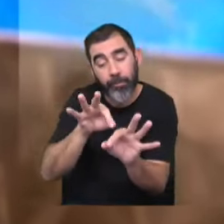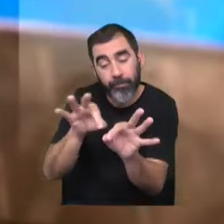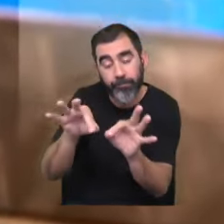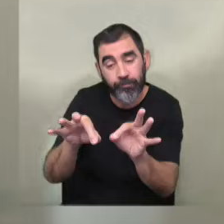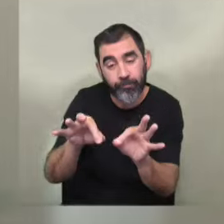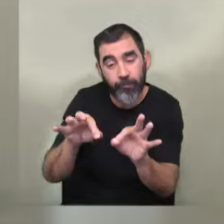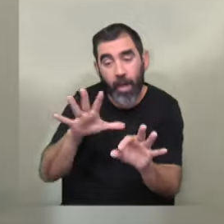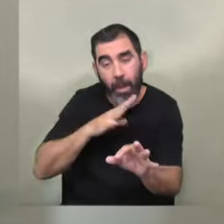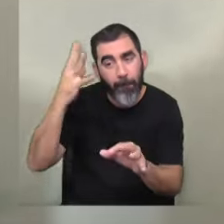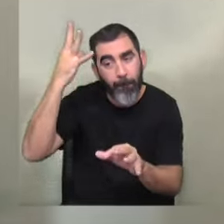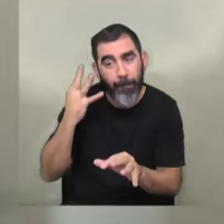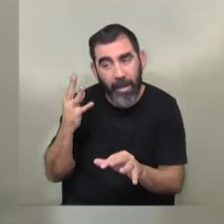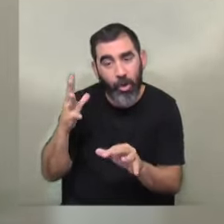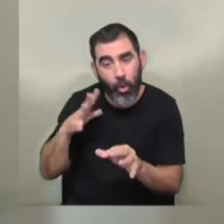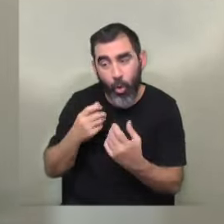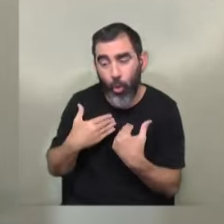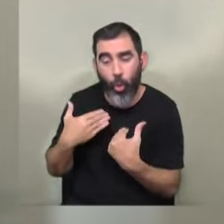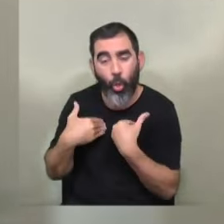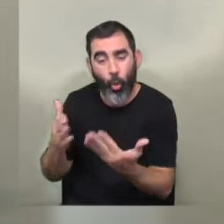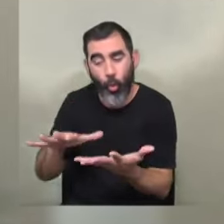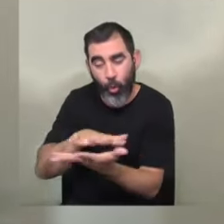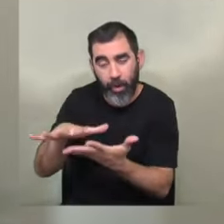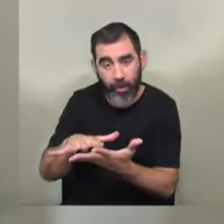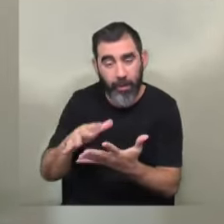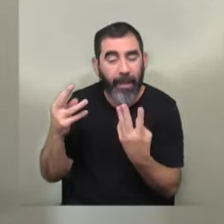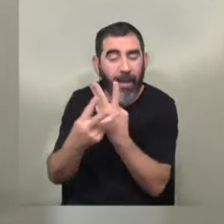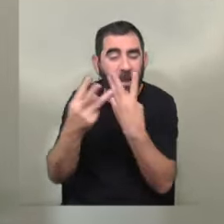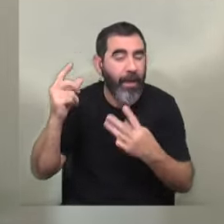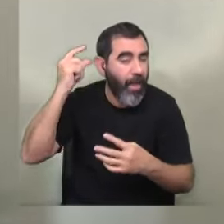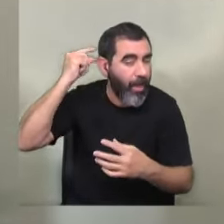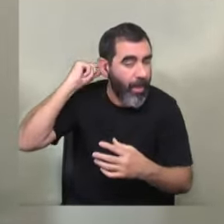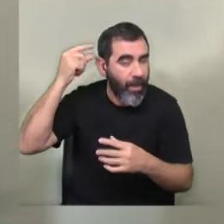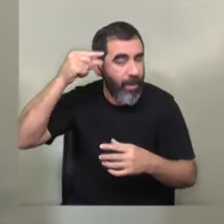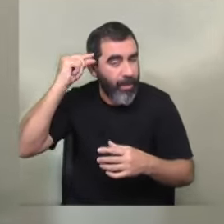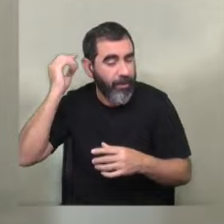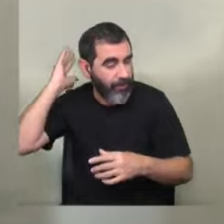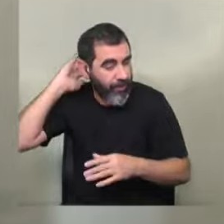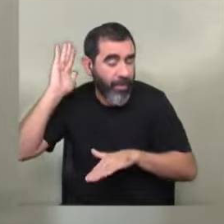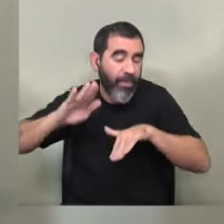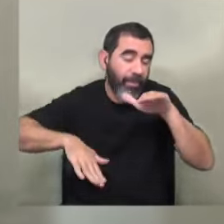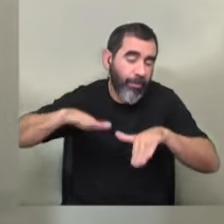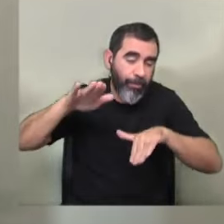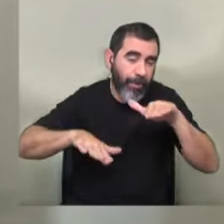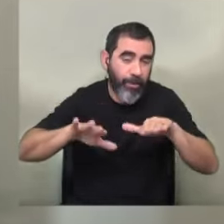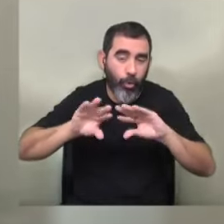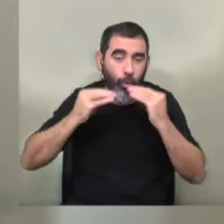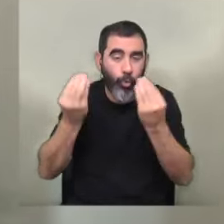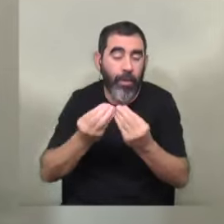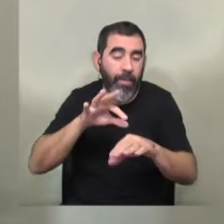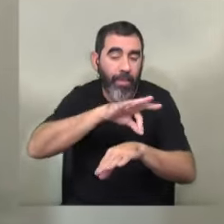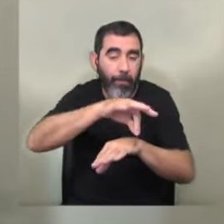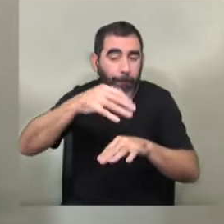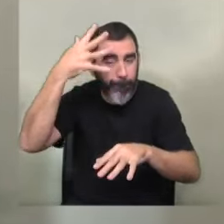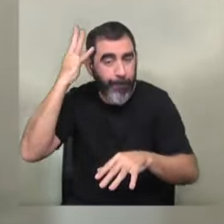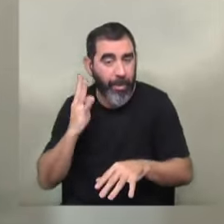la densidad capilar que hay en la zona dadora, que es la zona, por lo general, occipital o temporal. Eso depende la cantidad de folículos